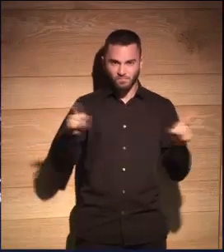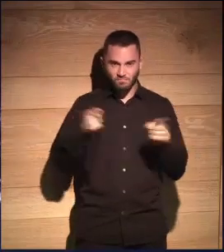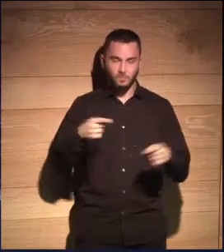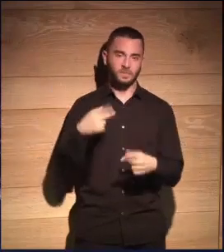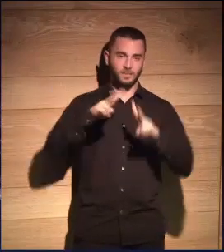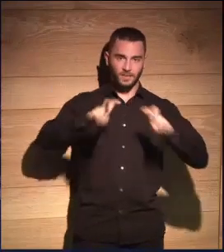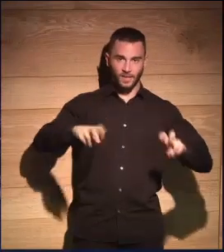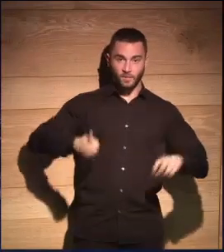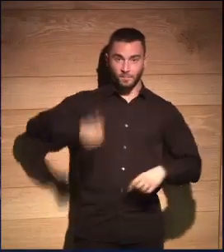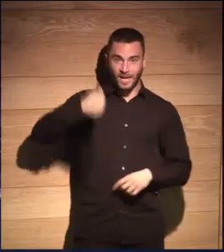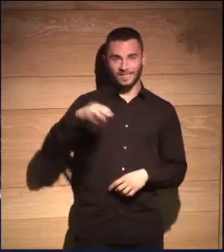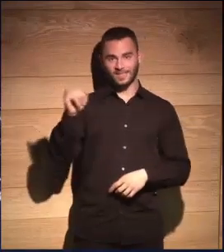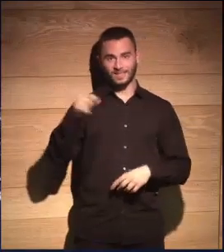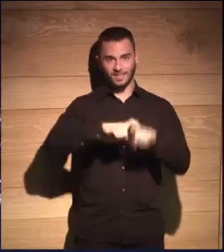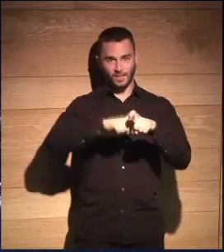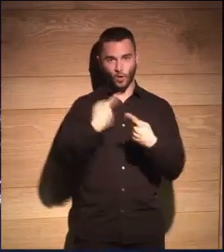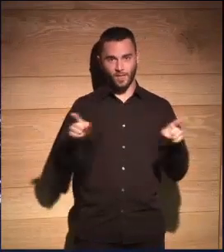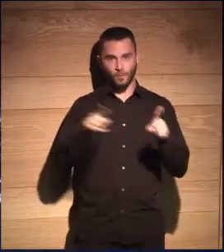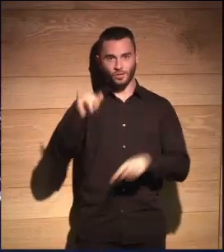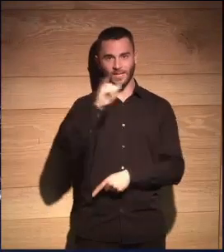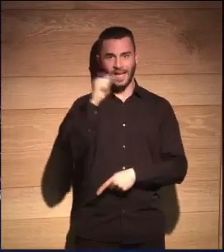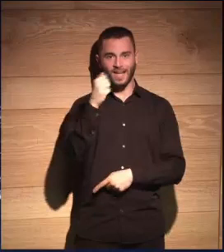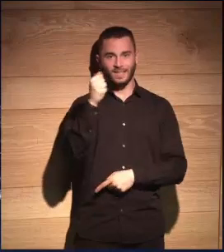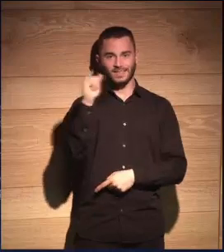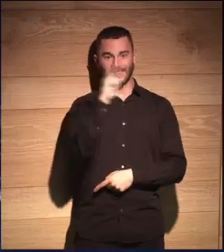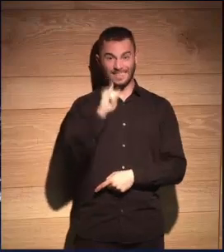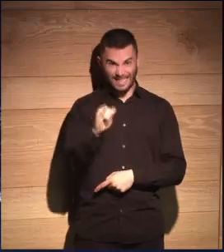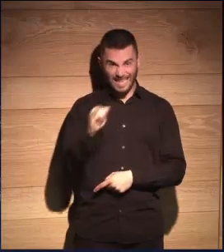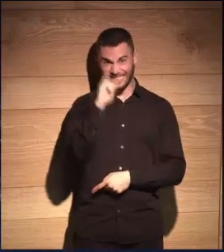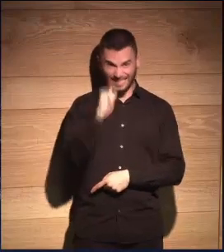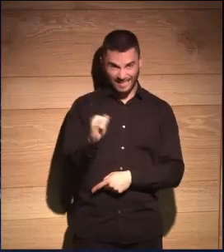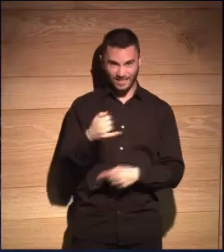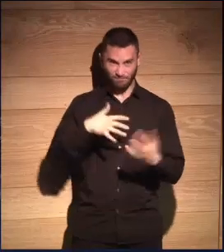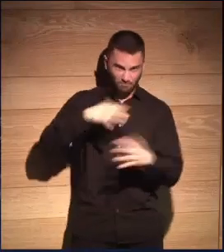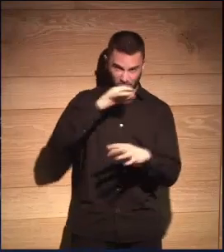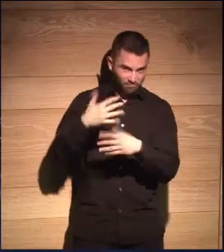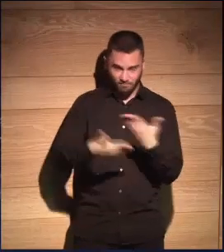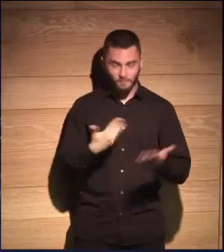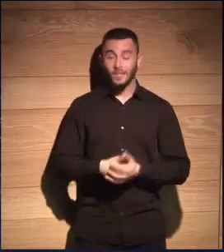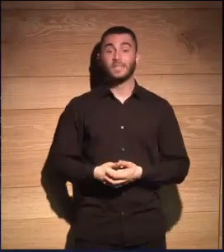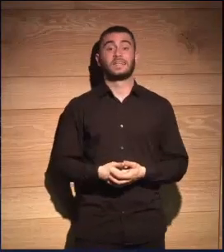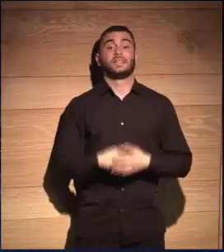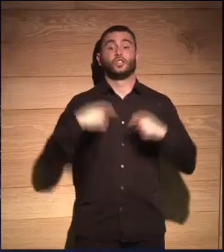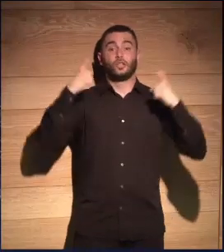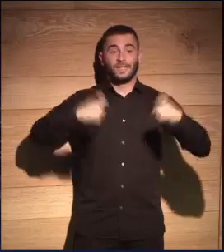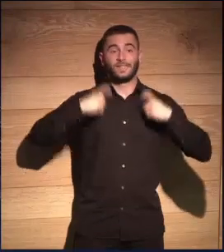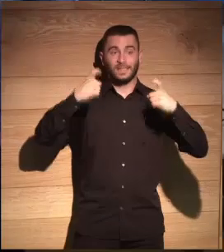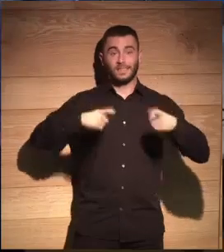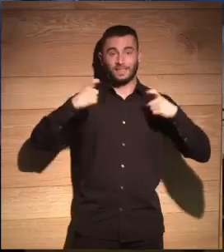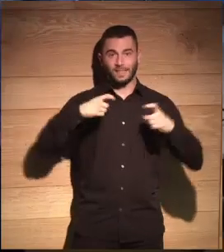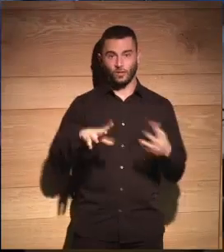este tono de jazz. He intentado hacerlo lo más acompasado con la acción posible, ¿no?